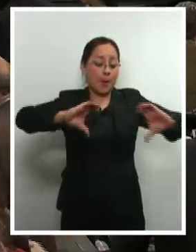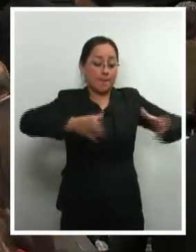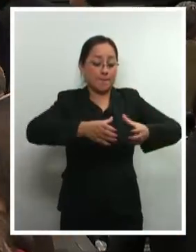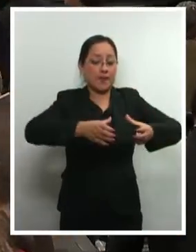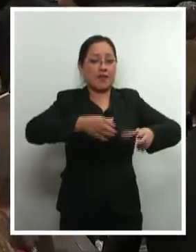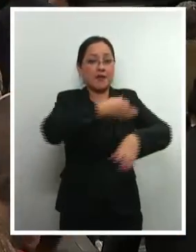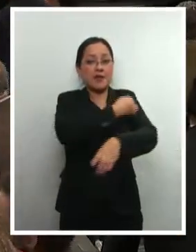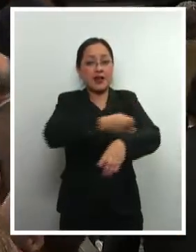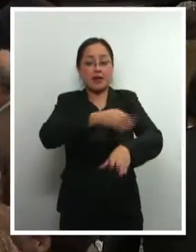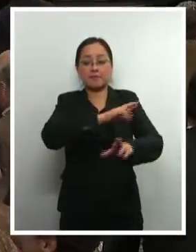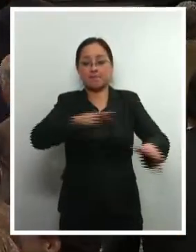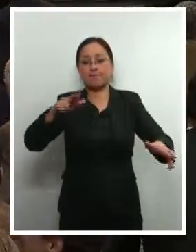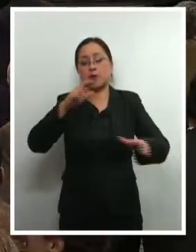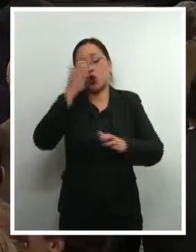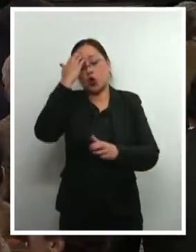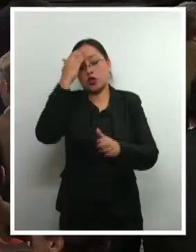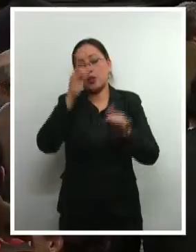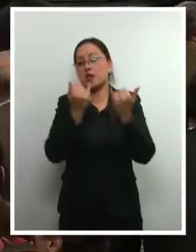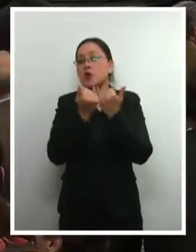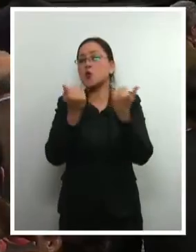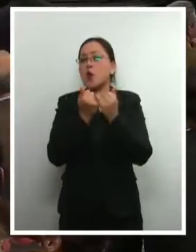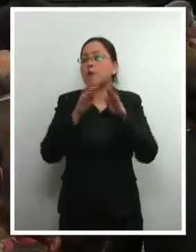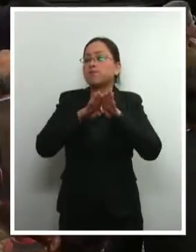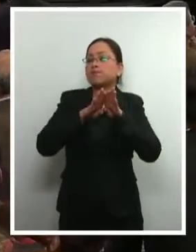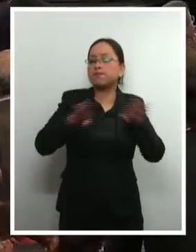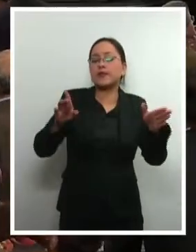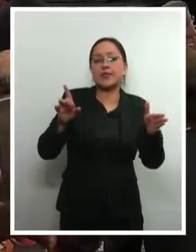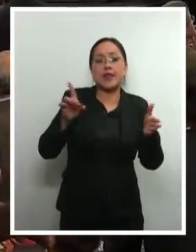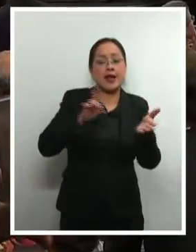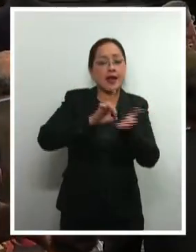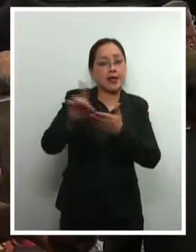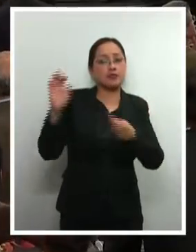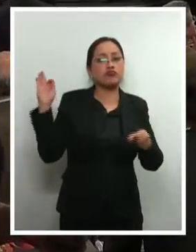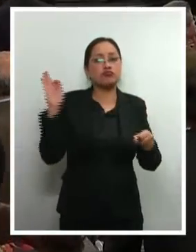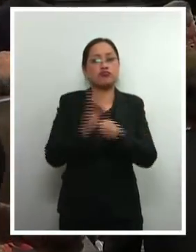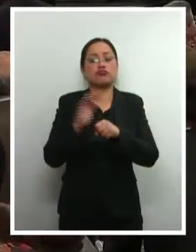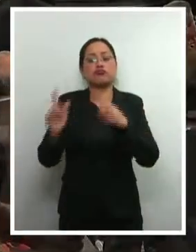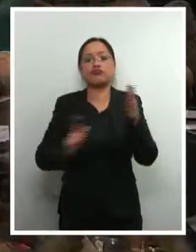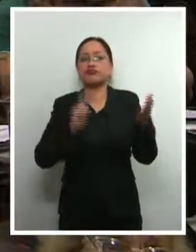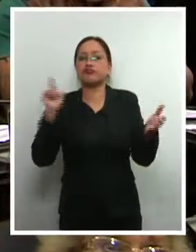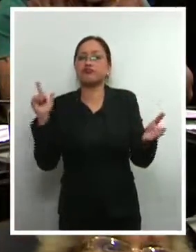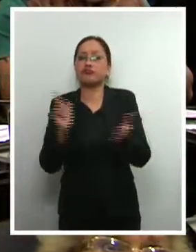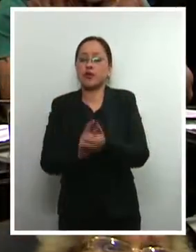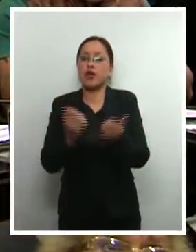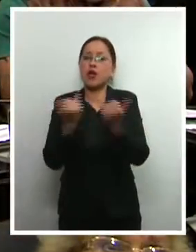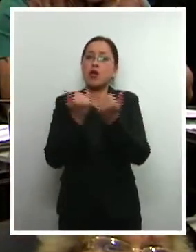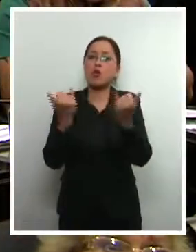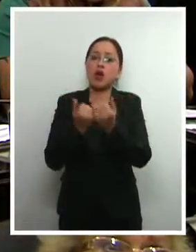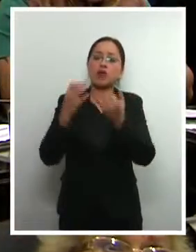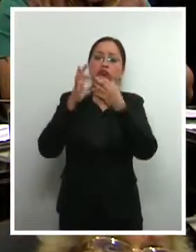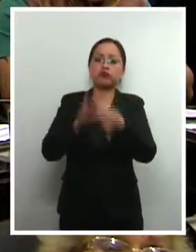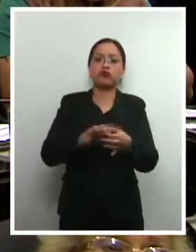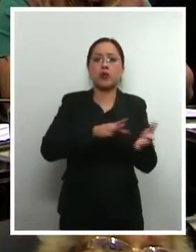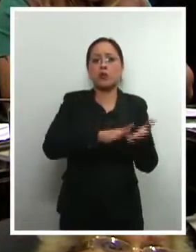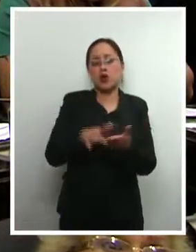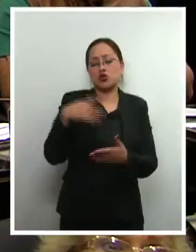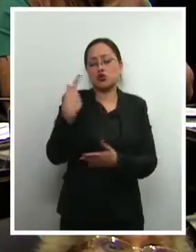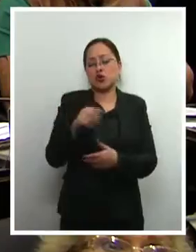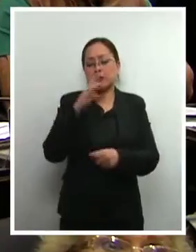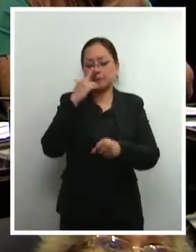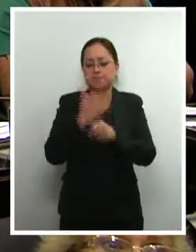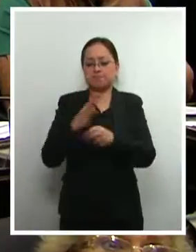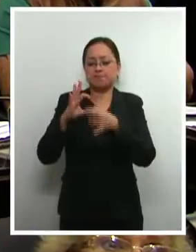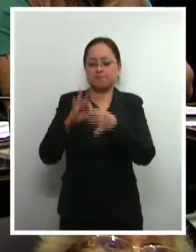son reconocidas en igualdad de derechos, protegidas integralmente por la ley y apoyadas en sus tareas